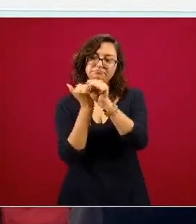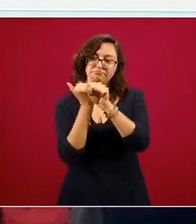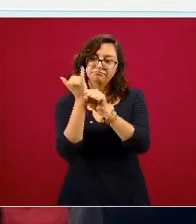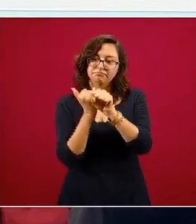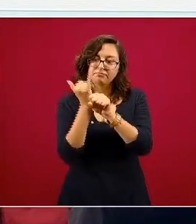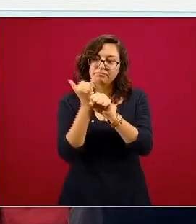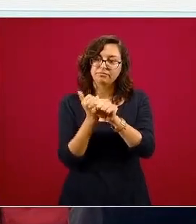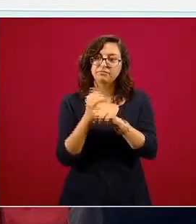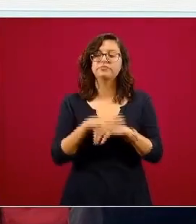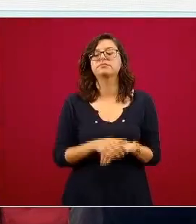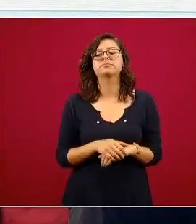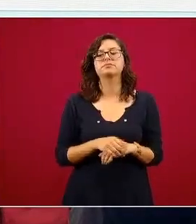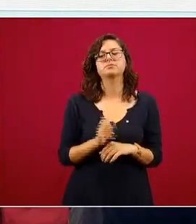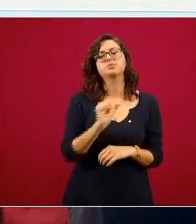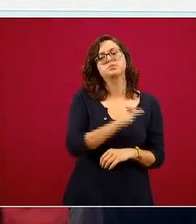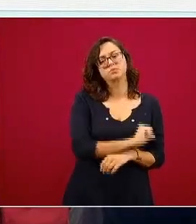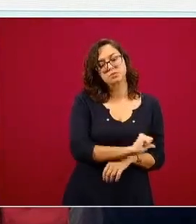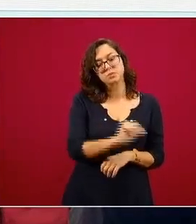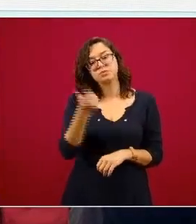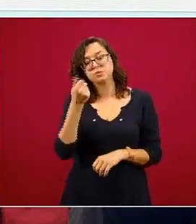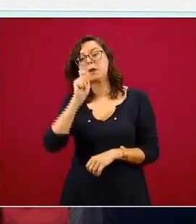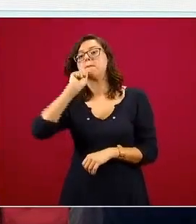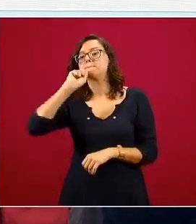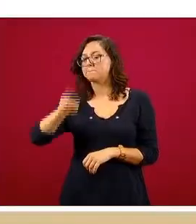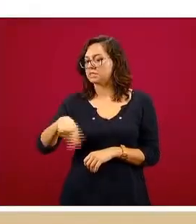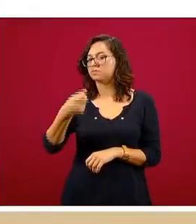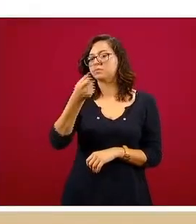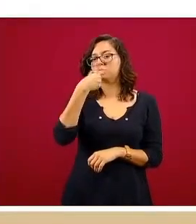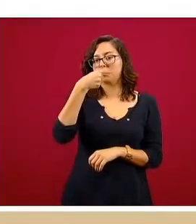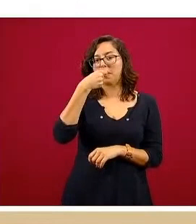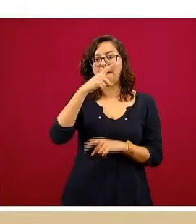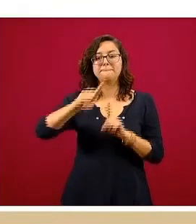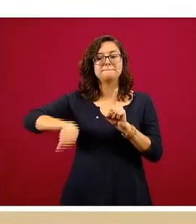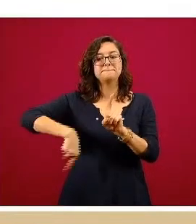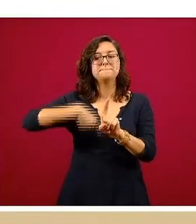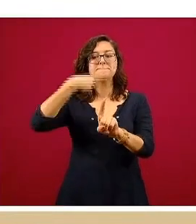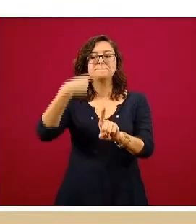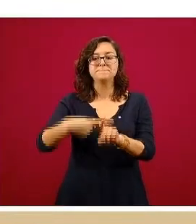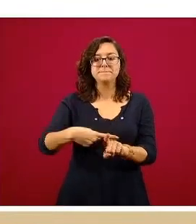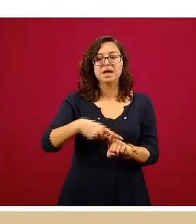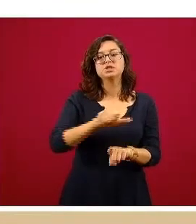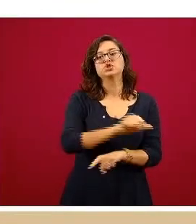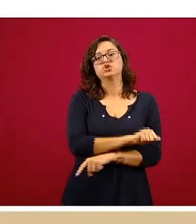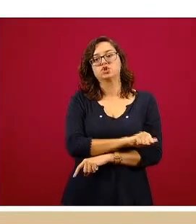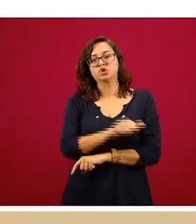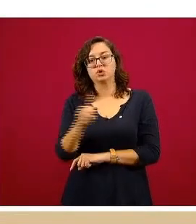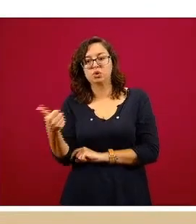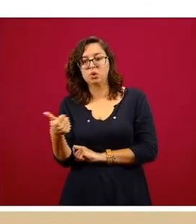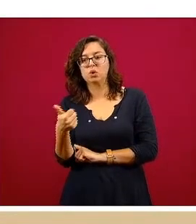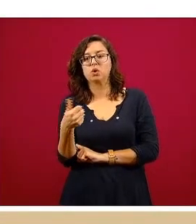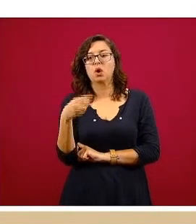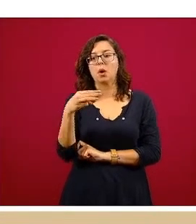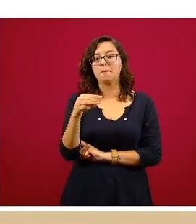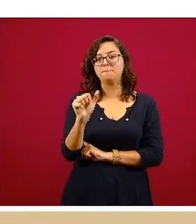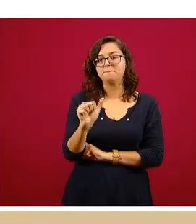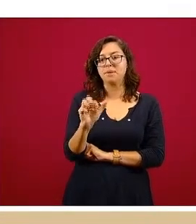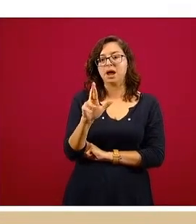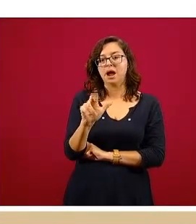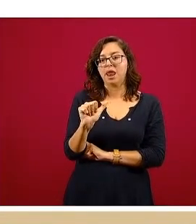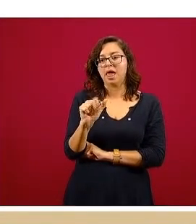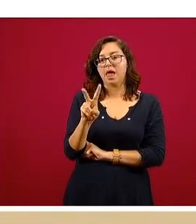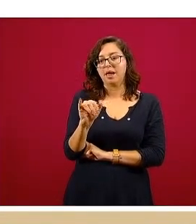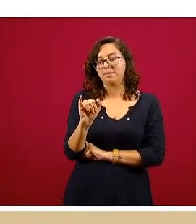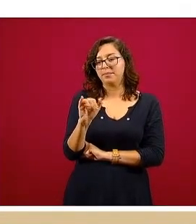Y en otro estudio se está probando el favipiravir junto con otro fármaco que es el Maraviroc.